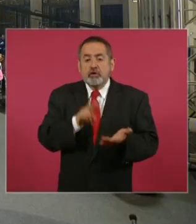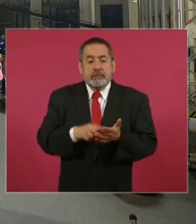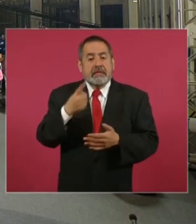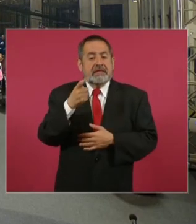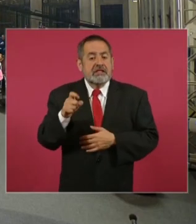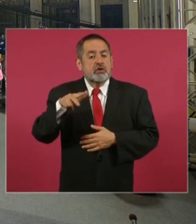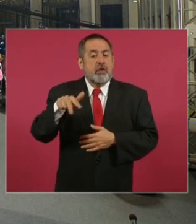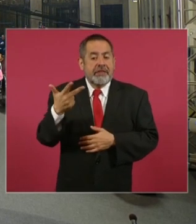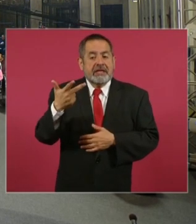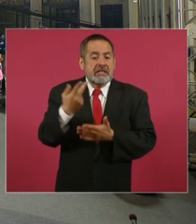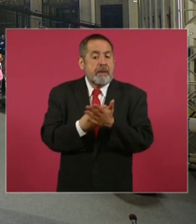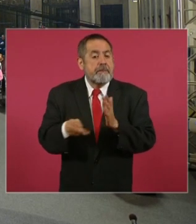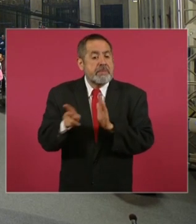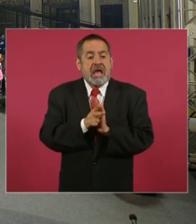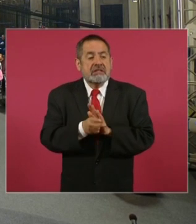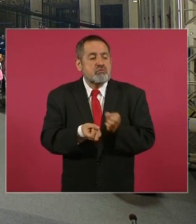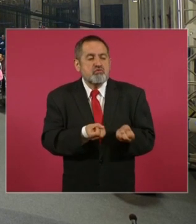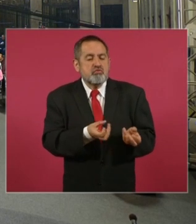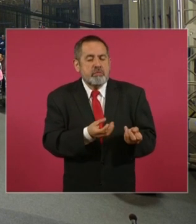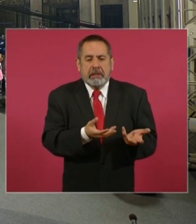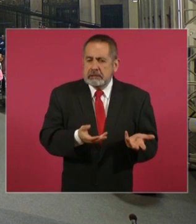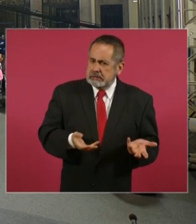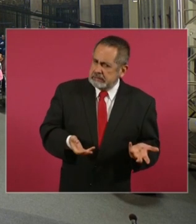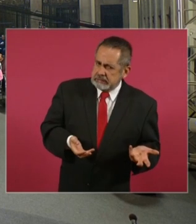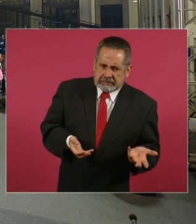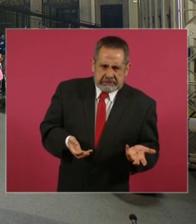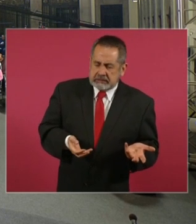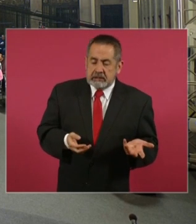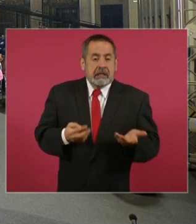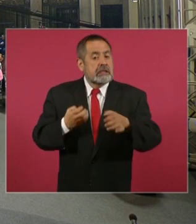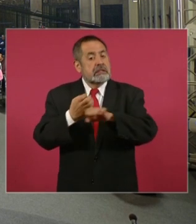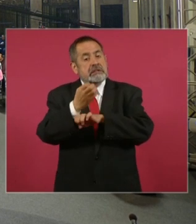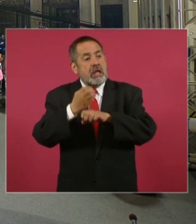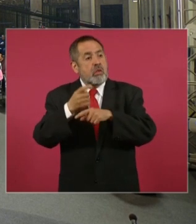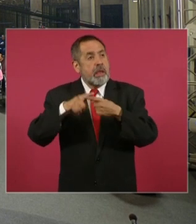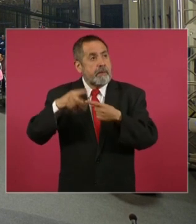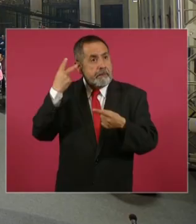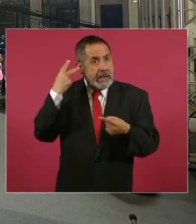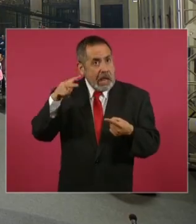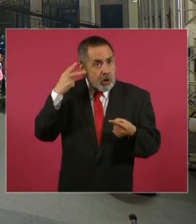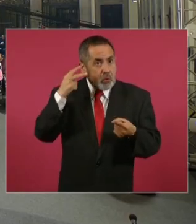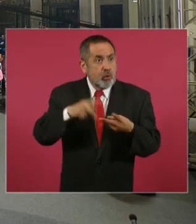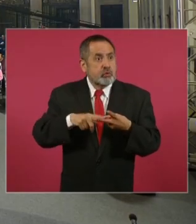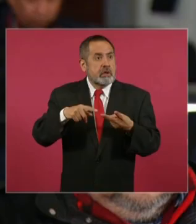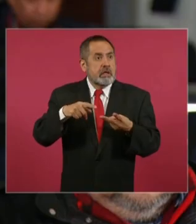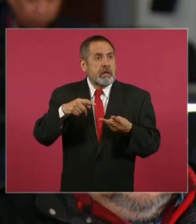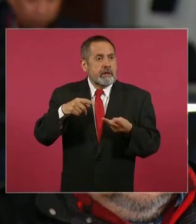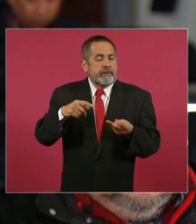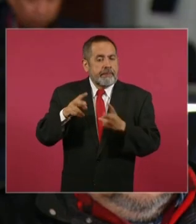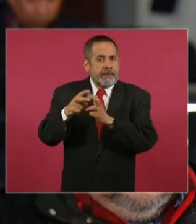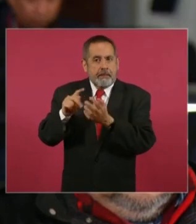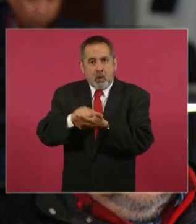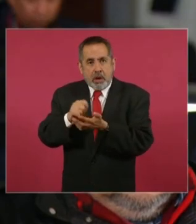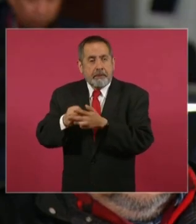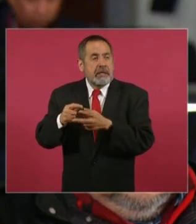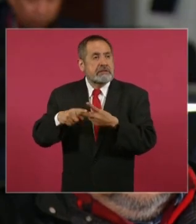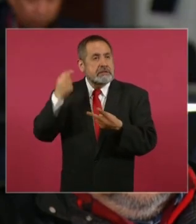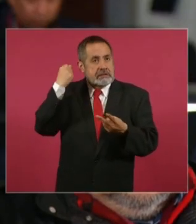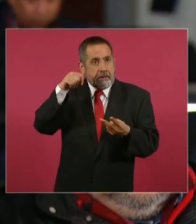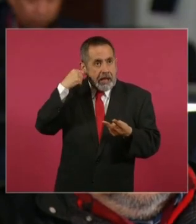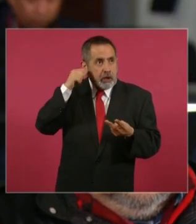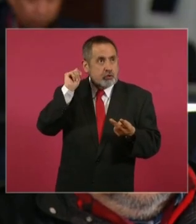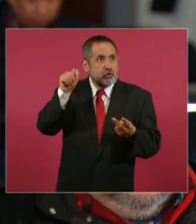2.113 plazas y son de estados de Veracruz, de Tamaulipas, de Tabasco,